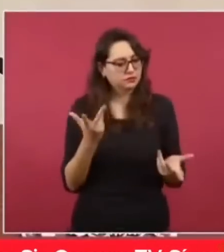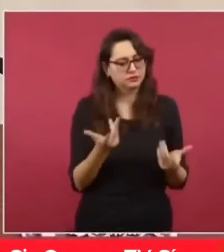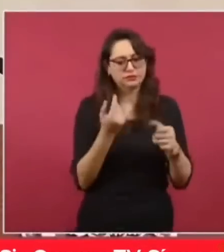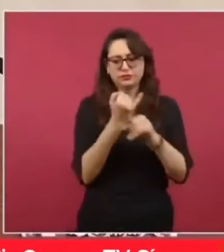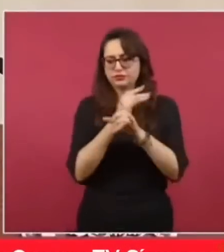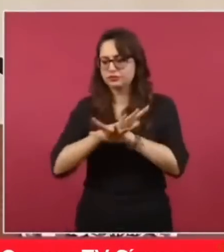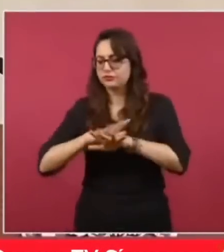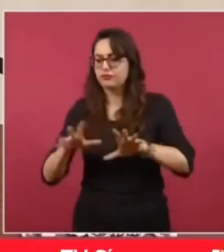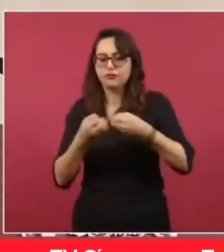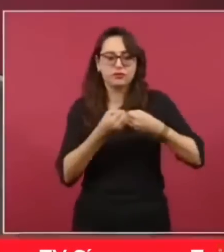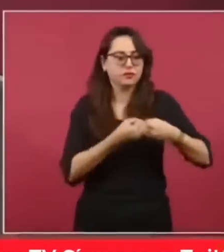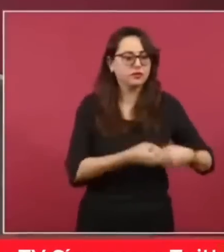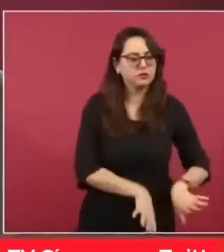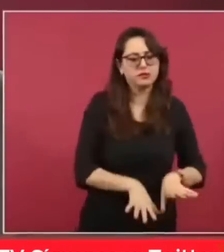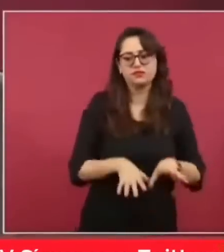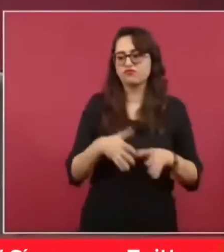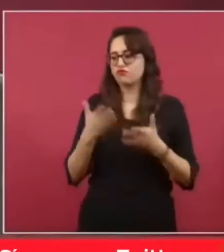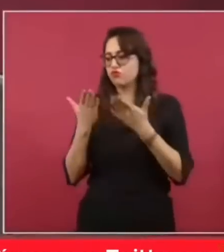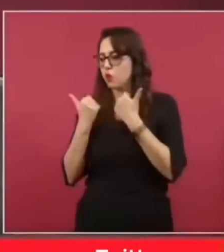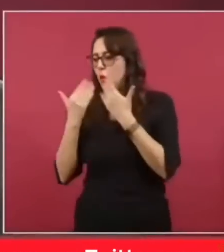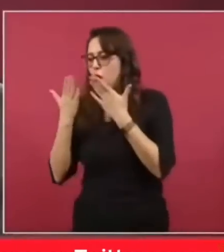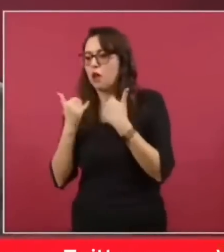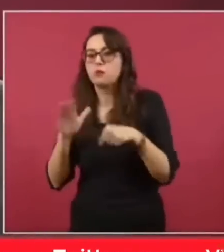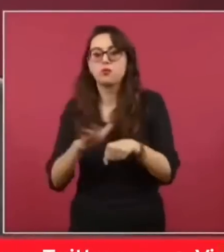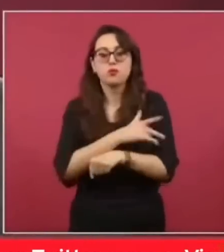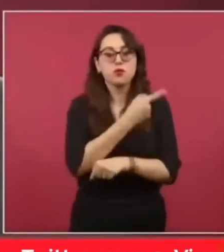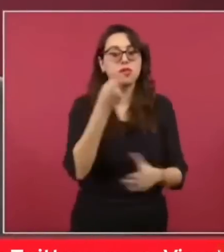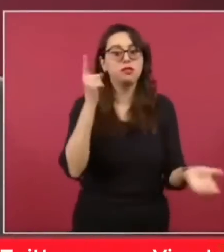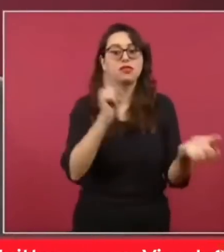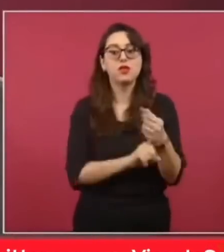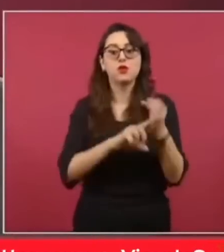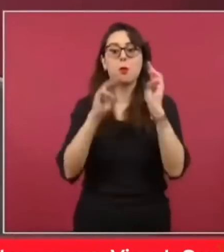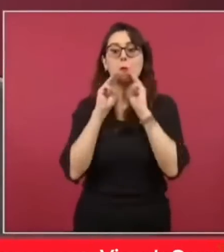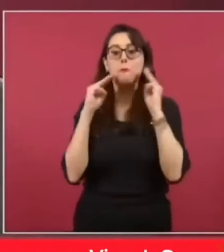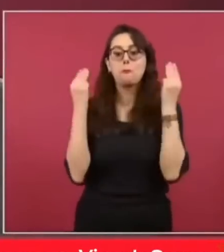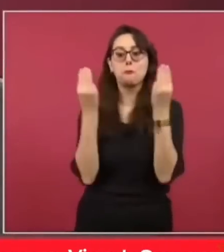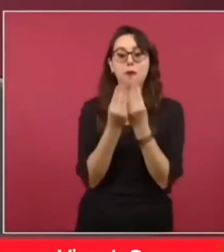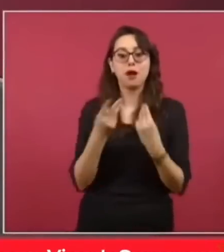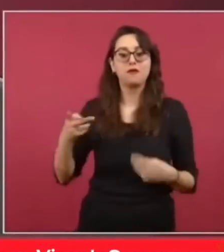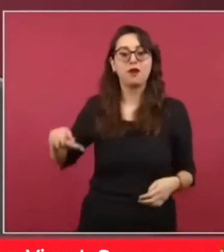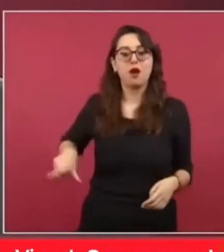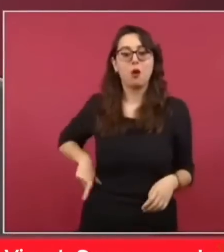eso, era una mafia de poder.